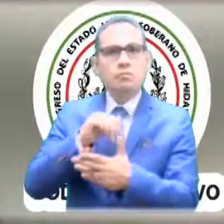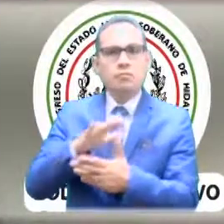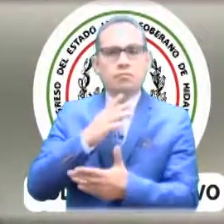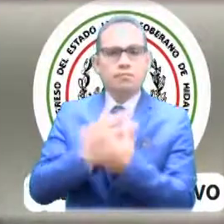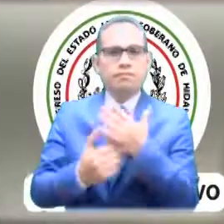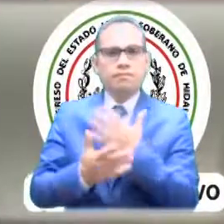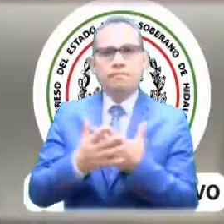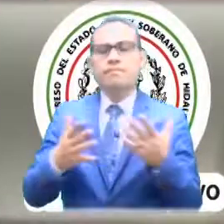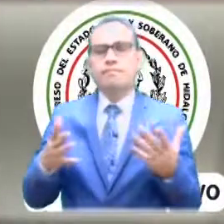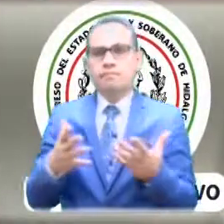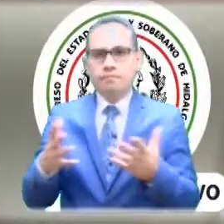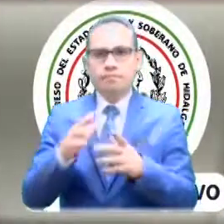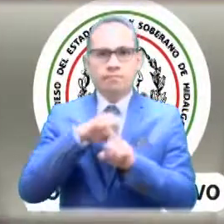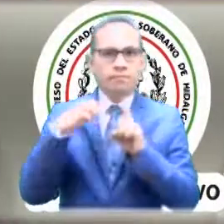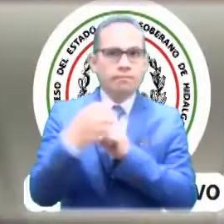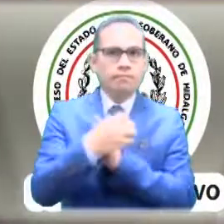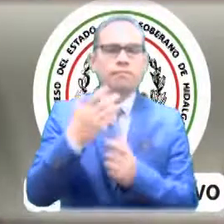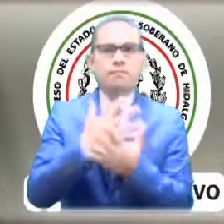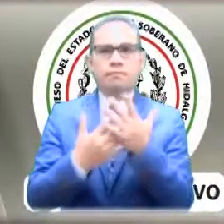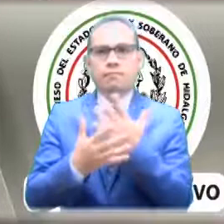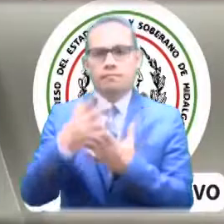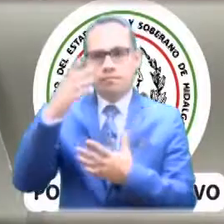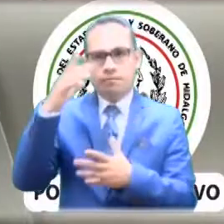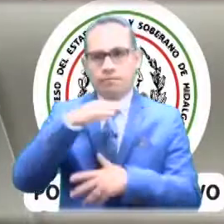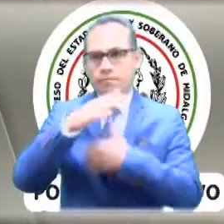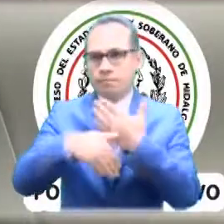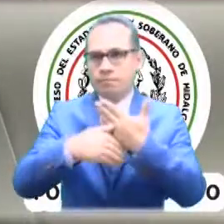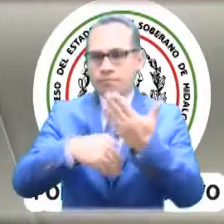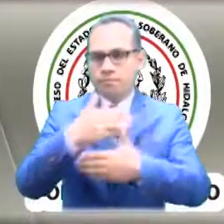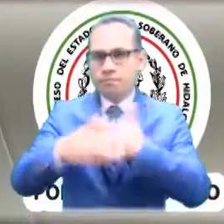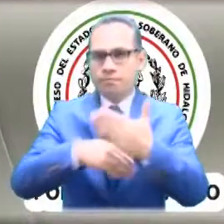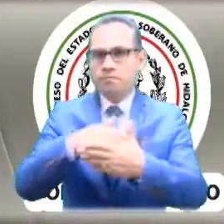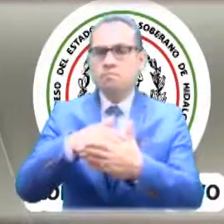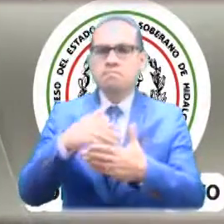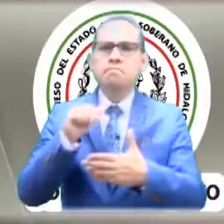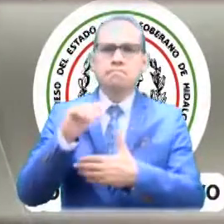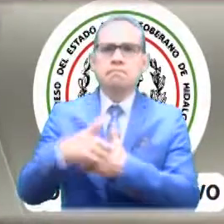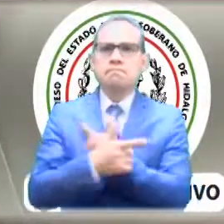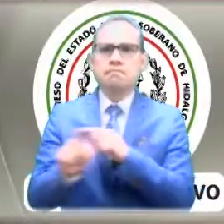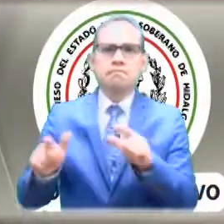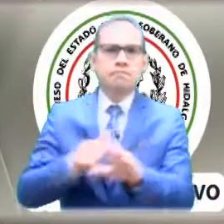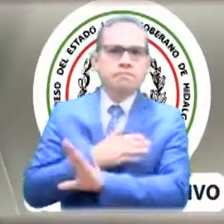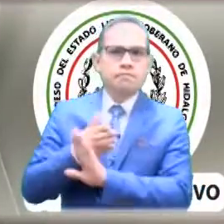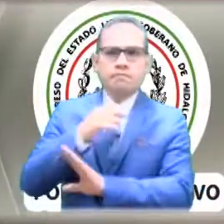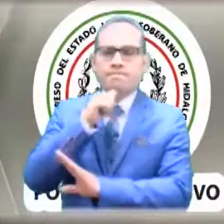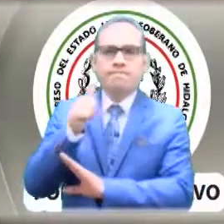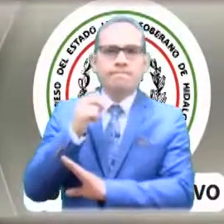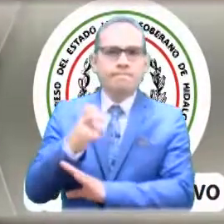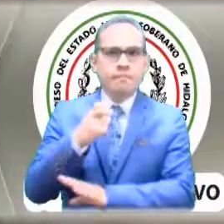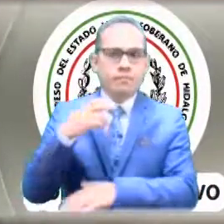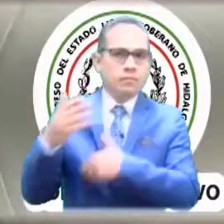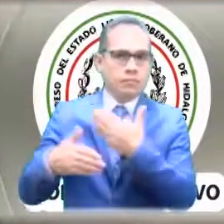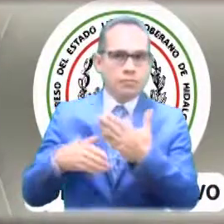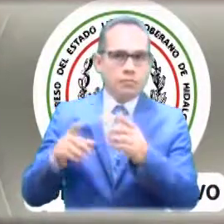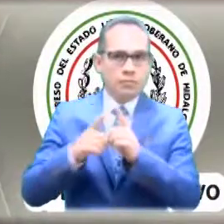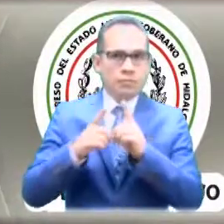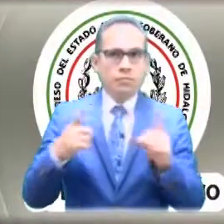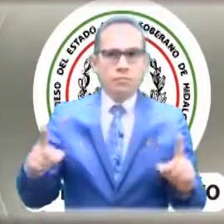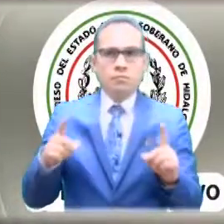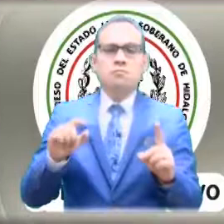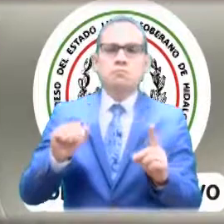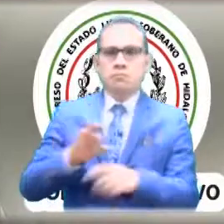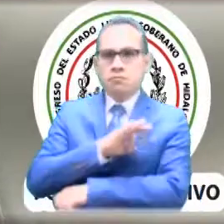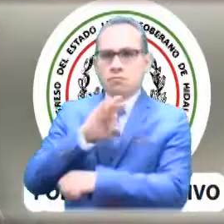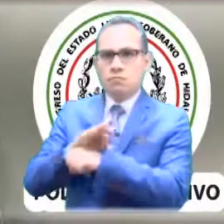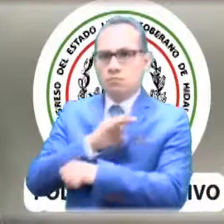y modalidades para garantizar su acceso a una vida libre de violencia que favorezcan su desarrollo y bienestar,